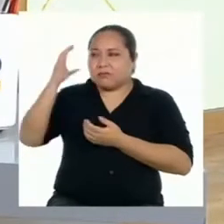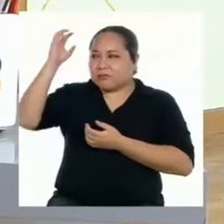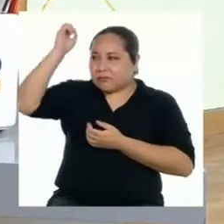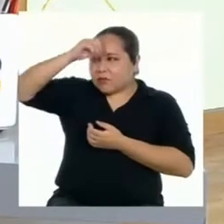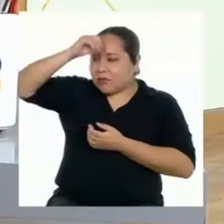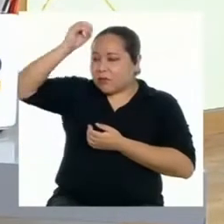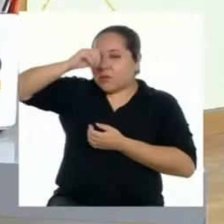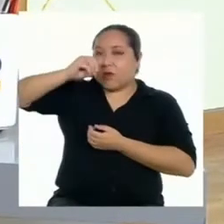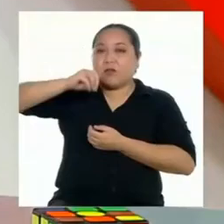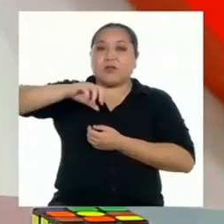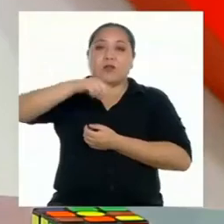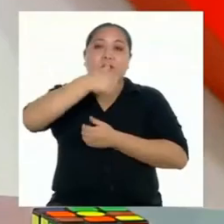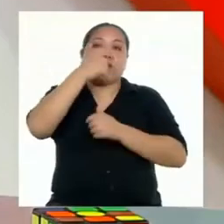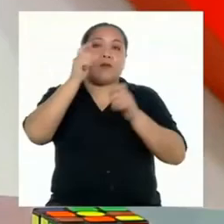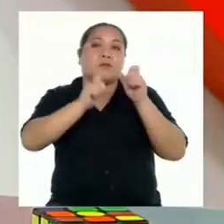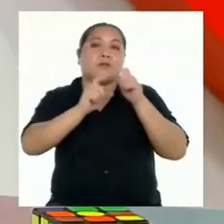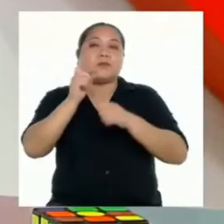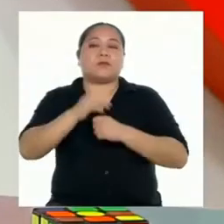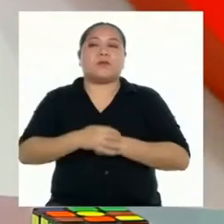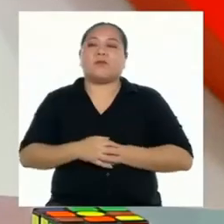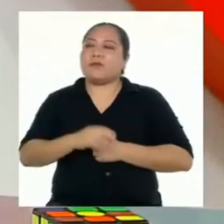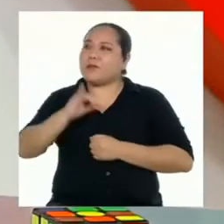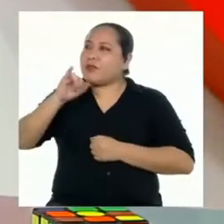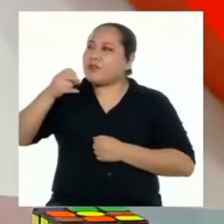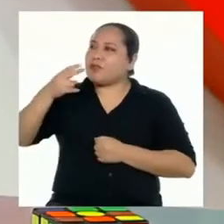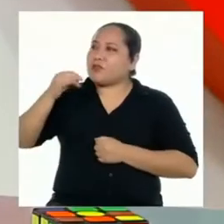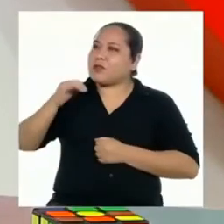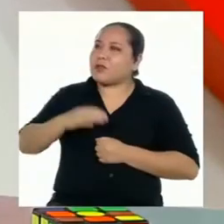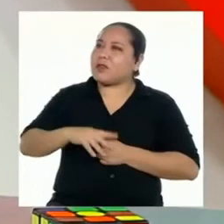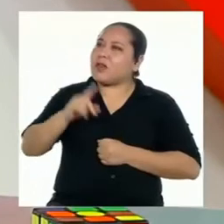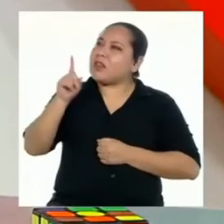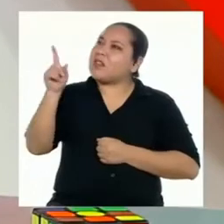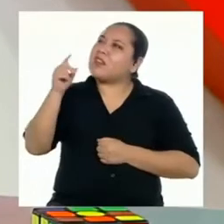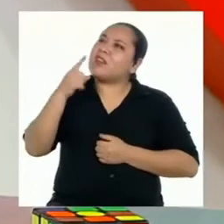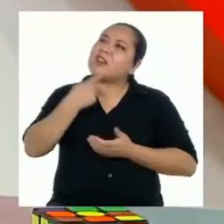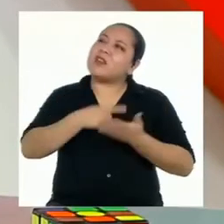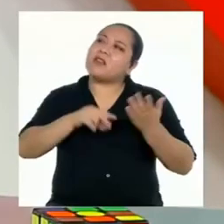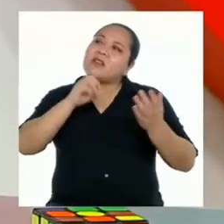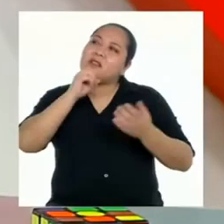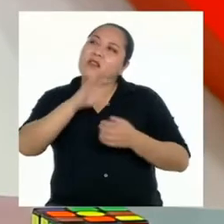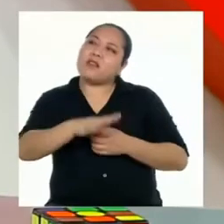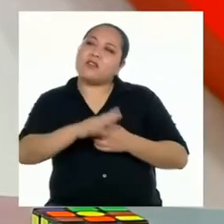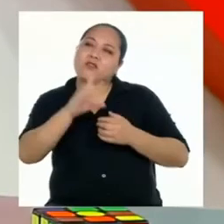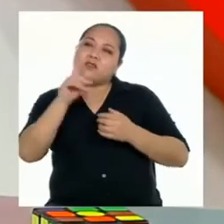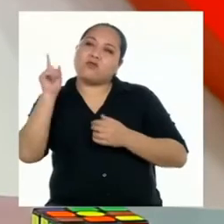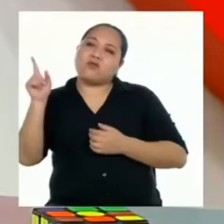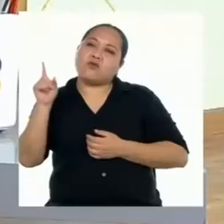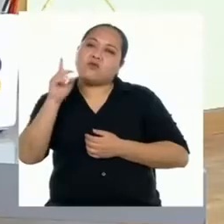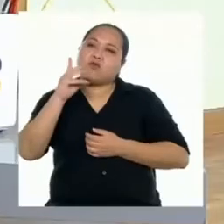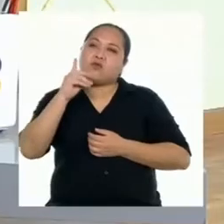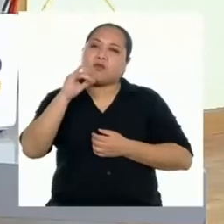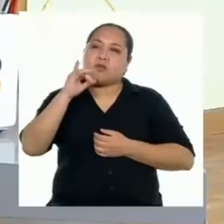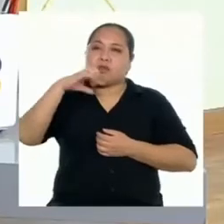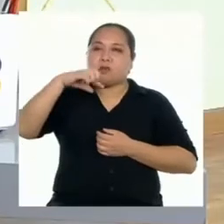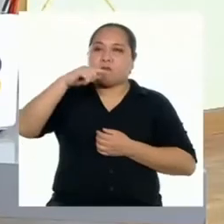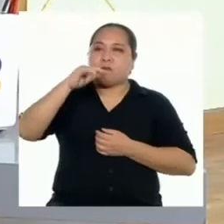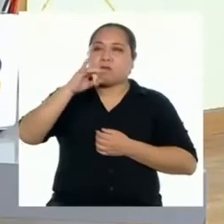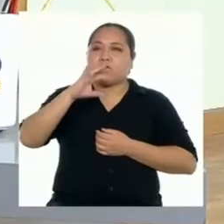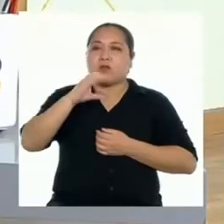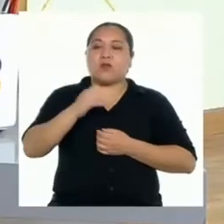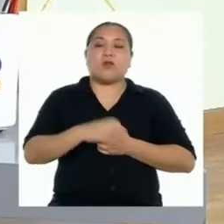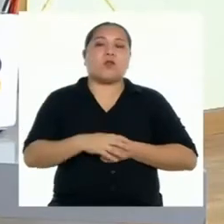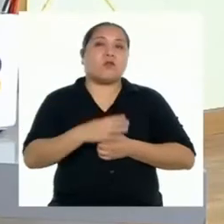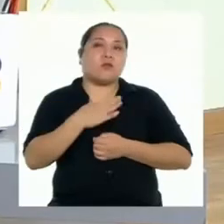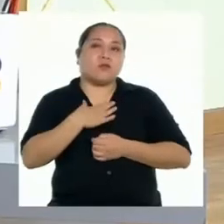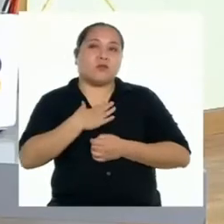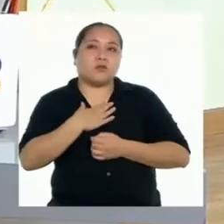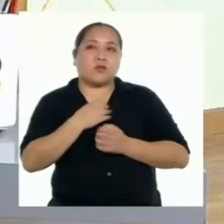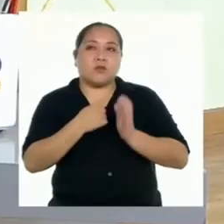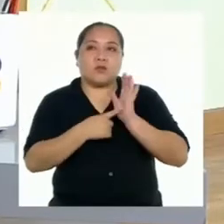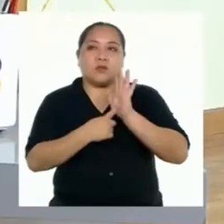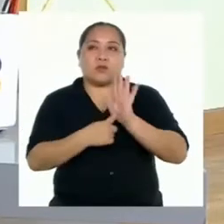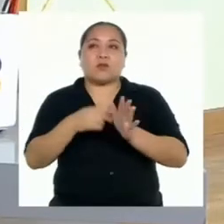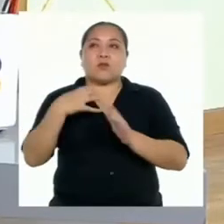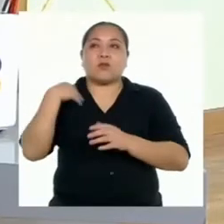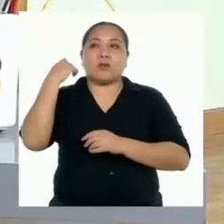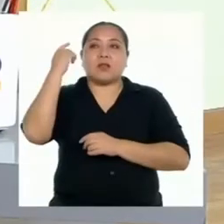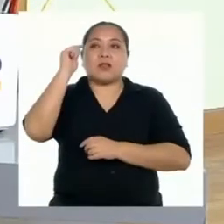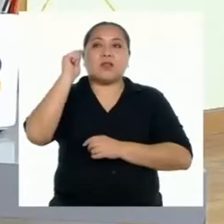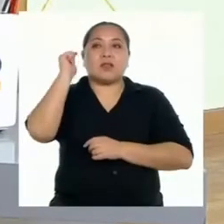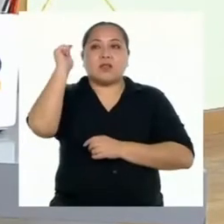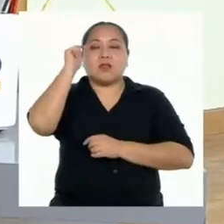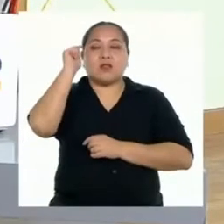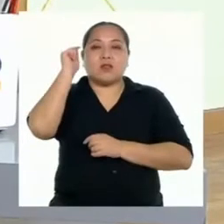diferentes personas. Jonathan, ¿y a ti qué te dijeron sobre su díptico? Bueno, en mi caso se lo mostré a mi tío.